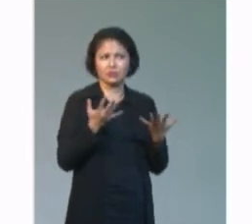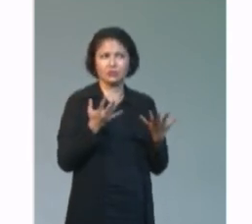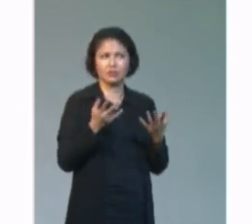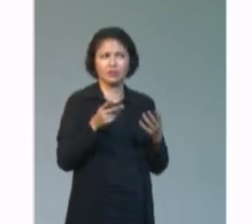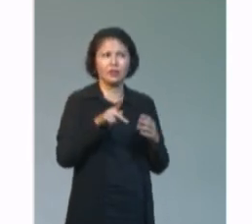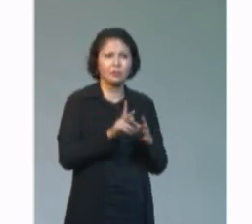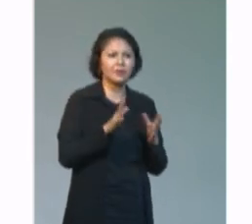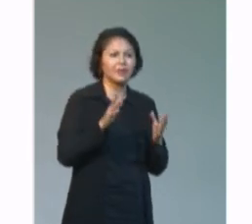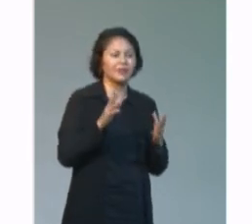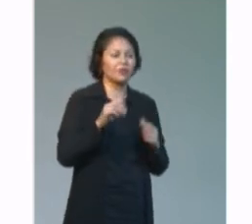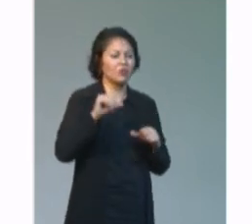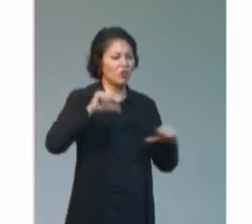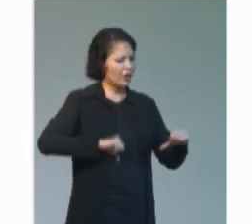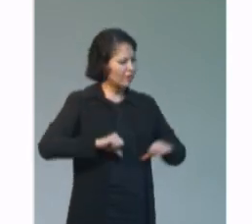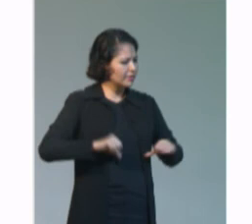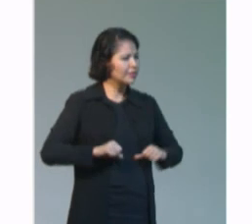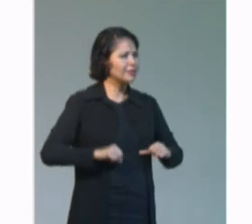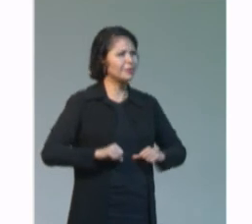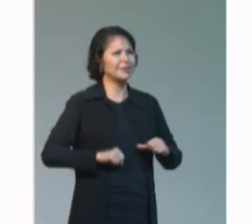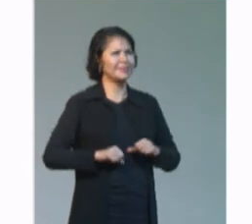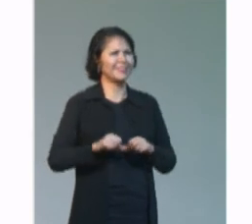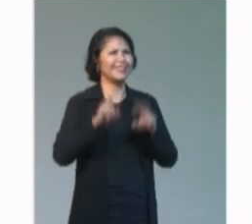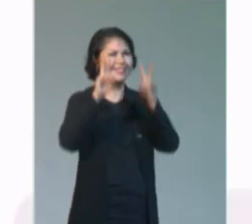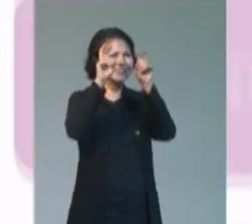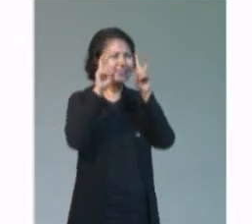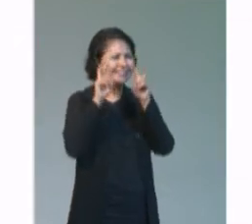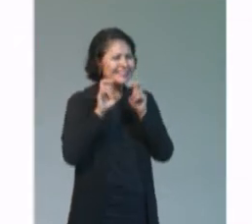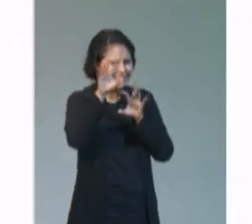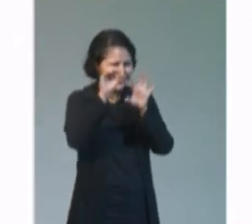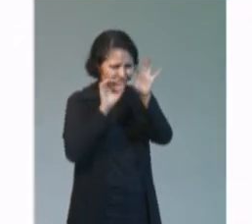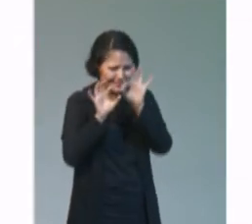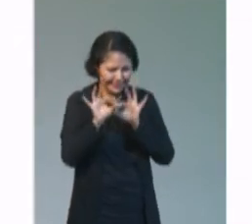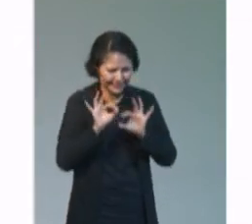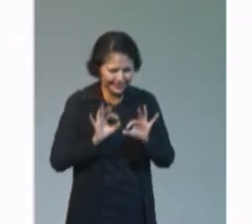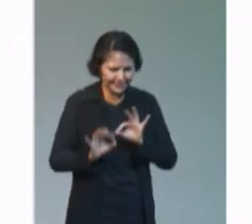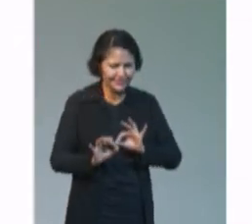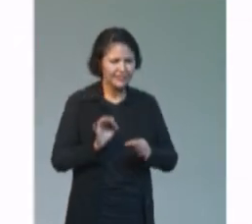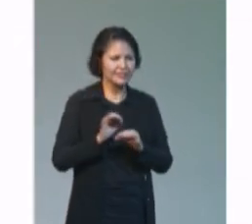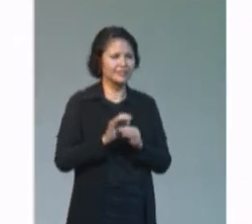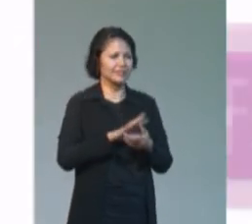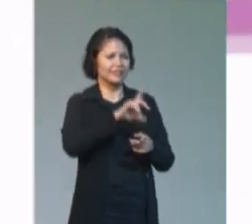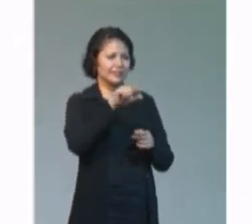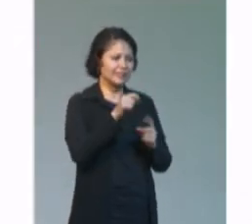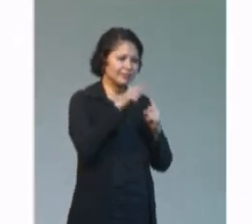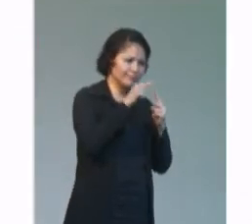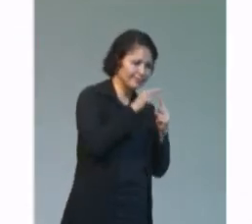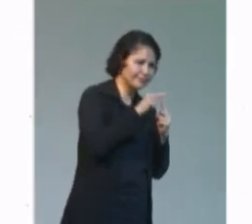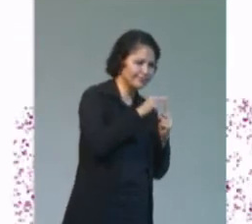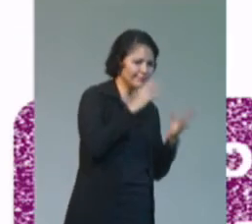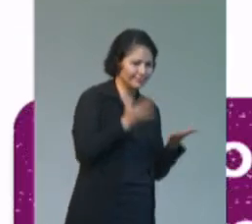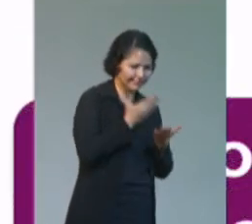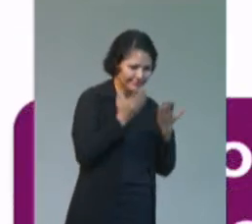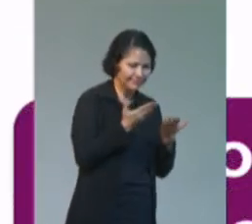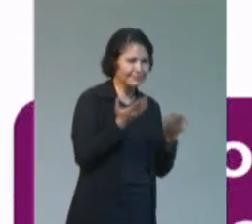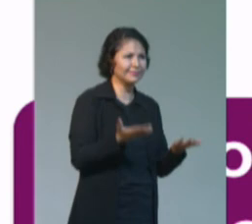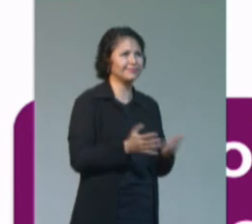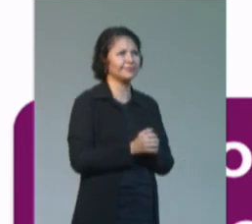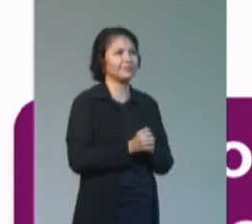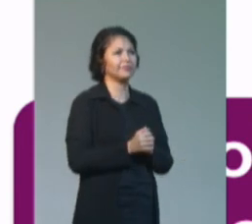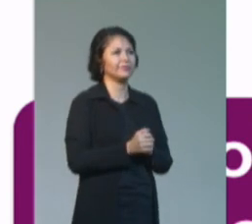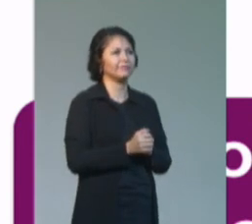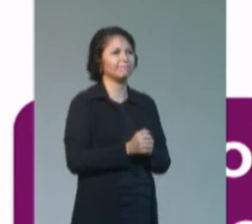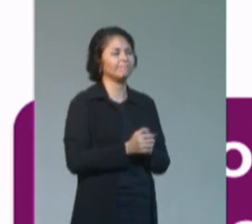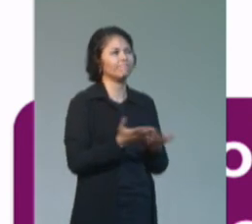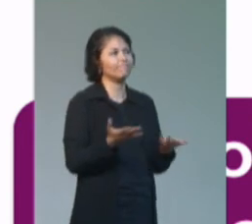metodologías apoyadas en proyectos análisis de documentos etcétera etcétera etcétera etcétera la única